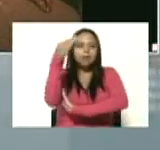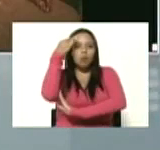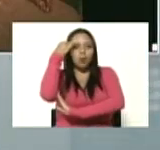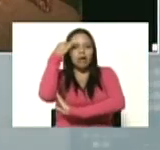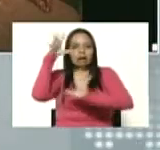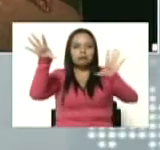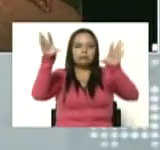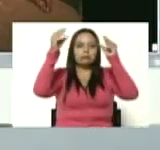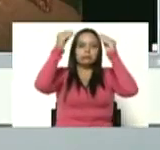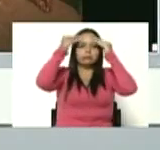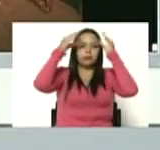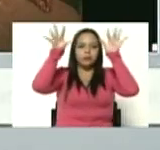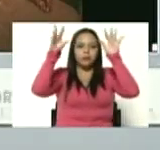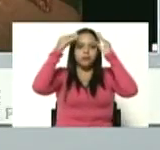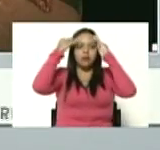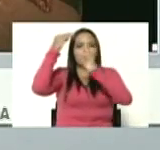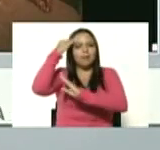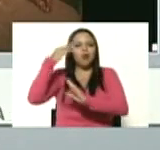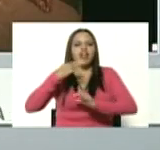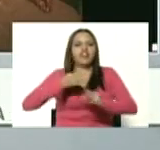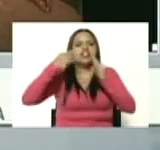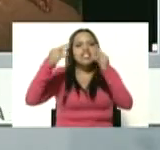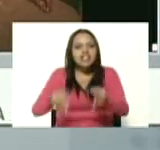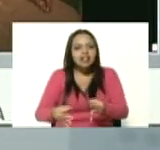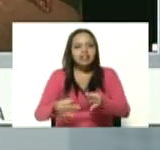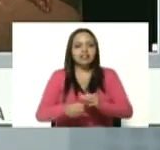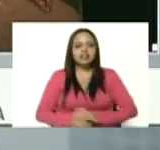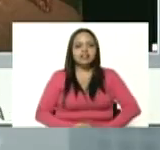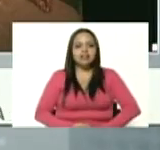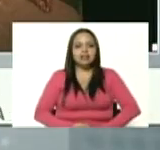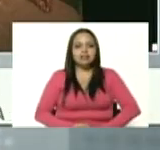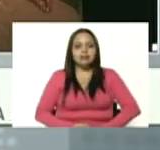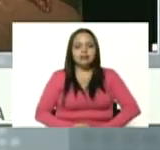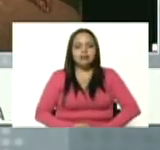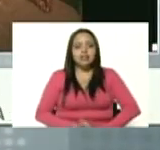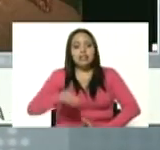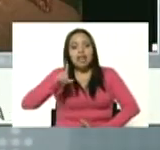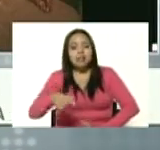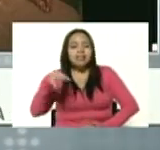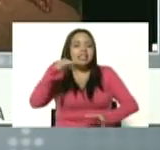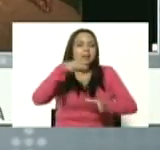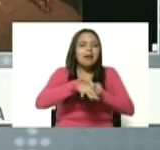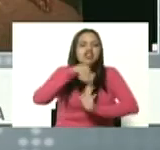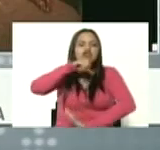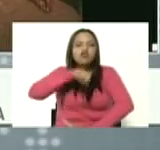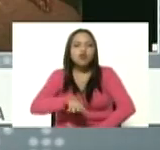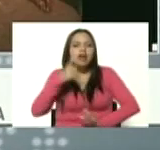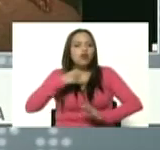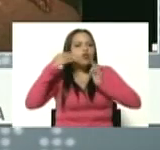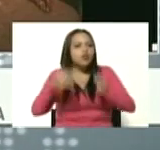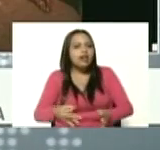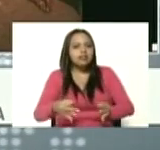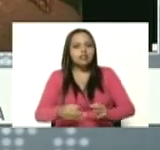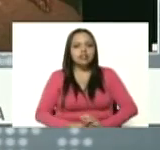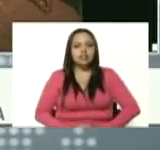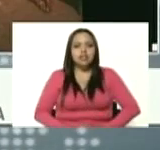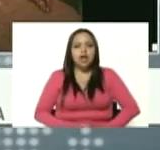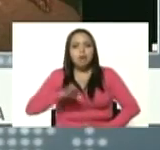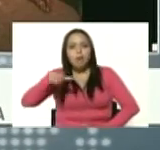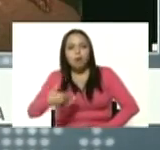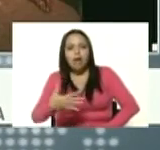sembrar la verdad sembrar el relato histórico correcto para sembrar